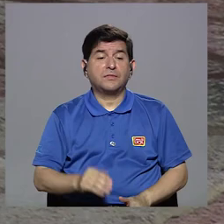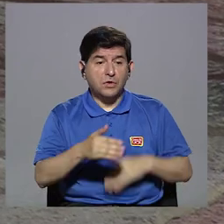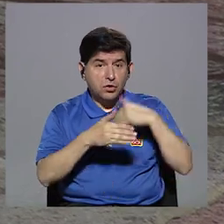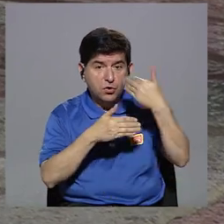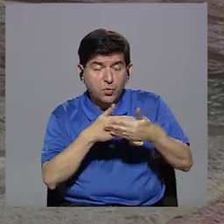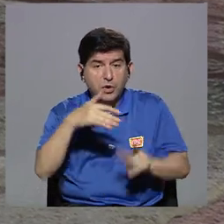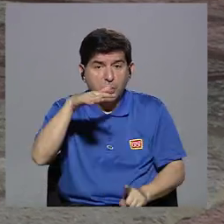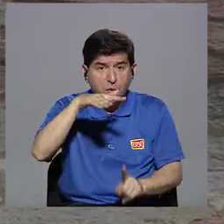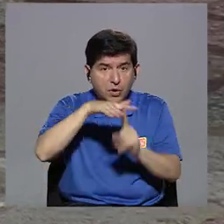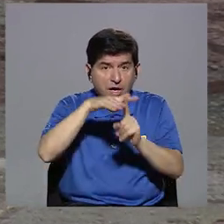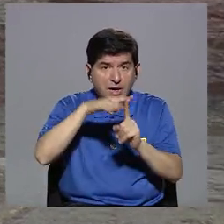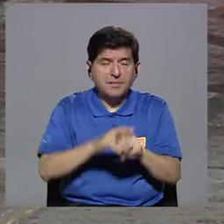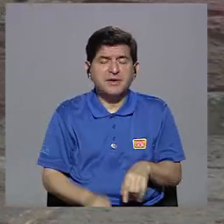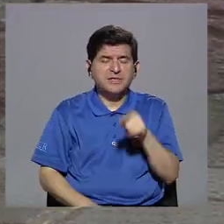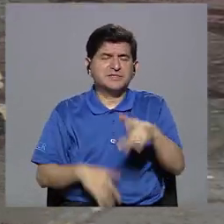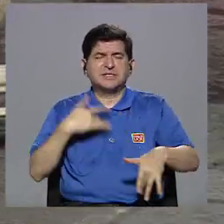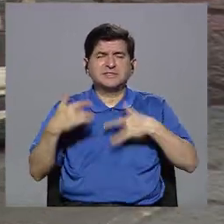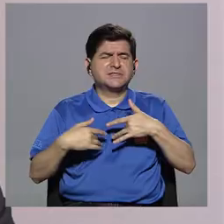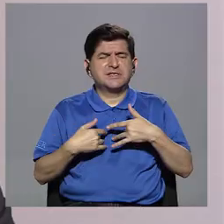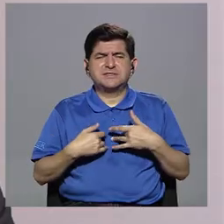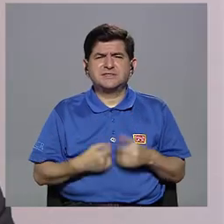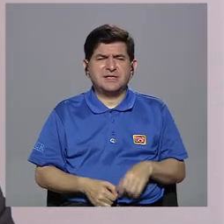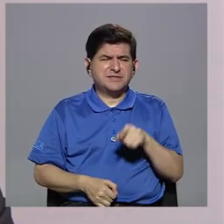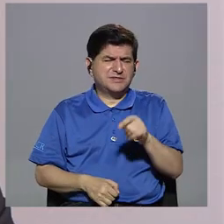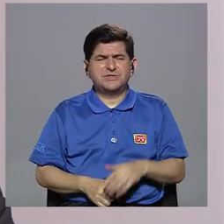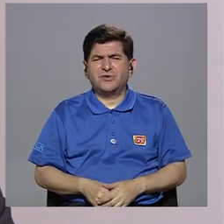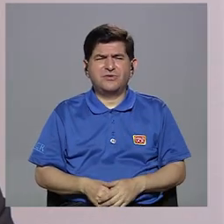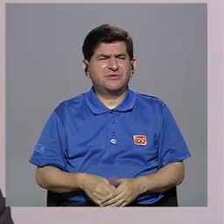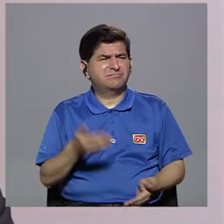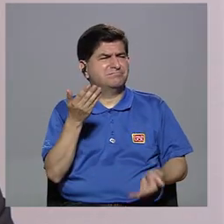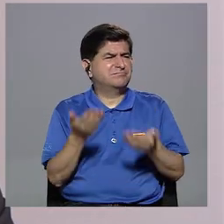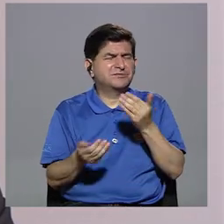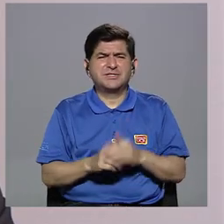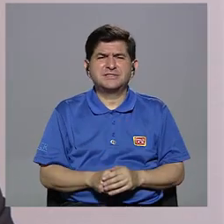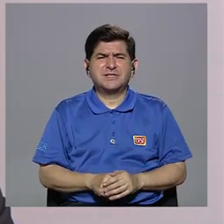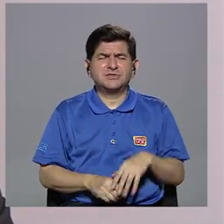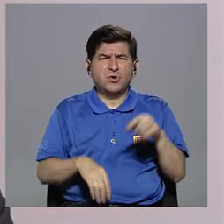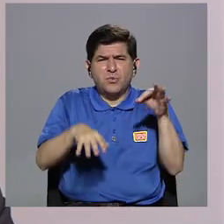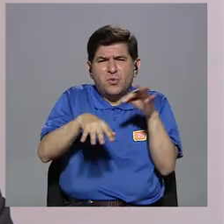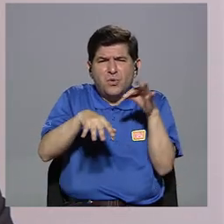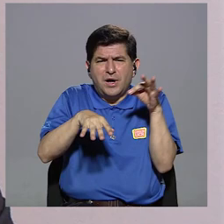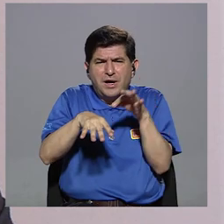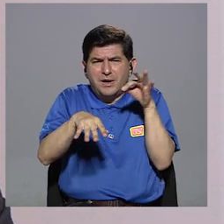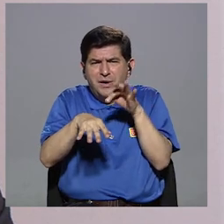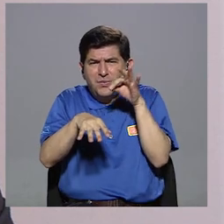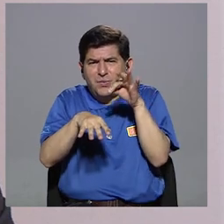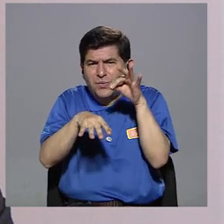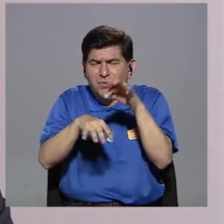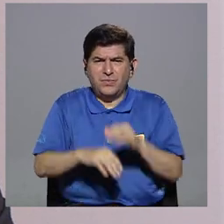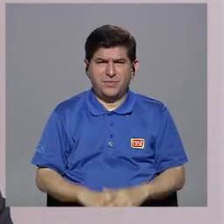y luego aparecen hormigueo o sensación de agujetas